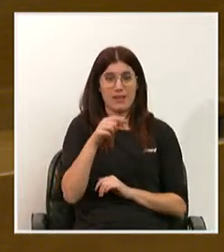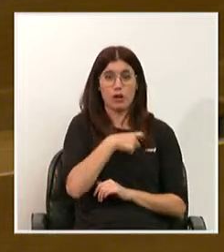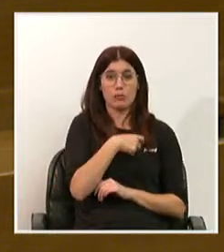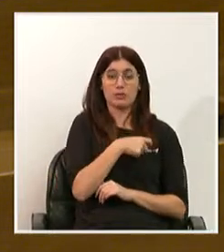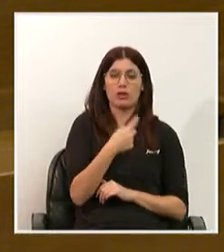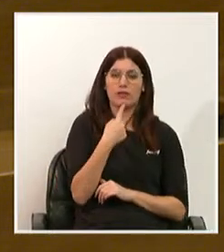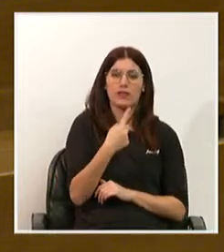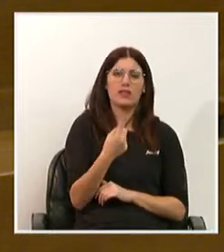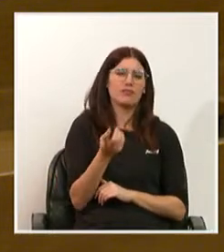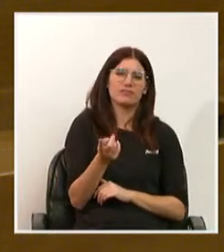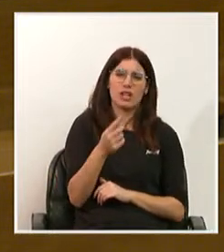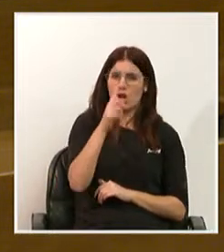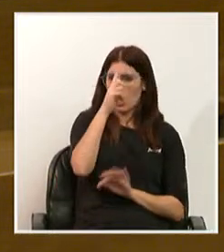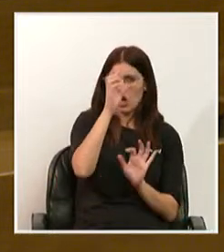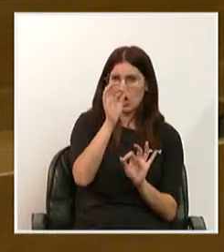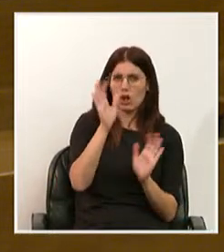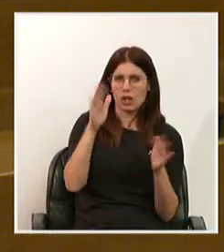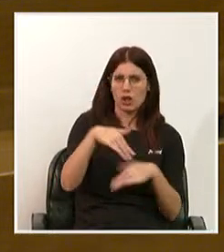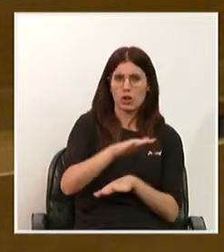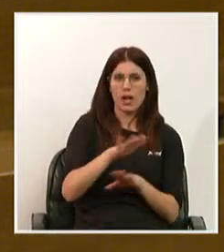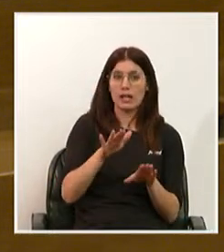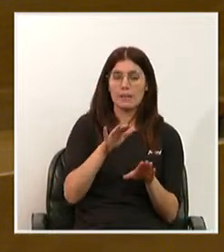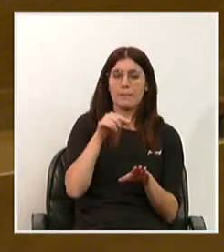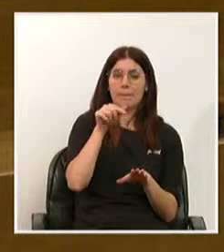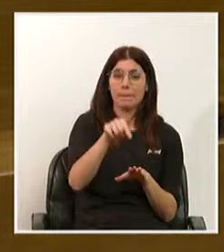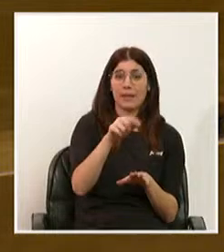ser que no a